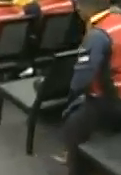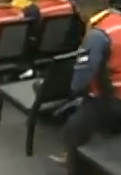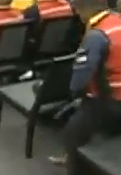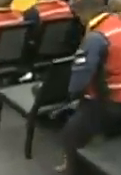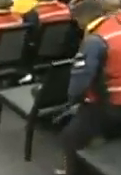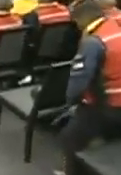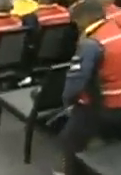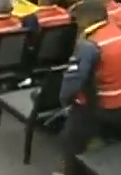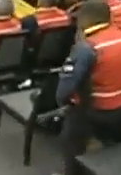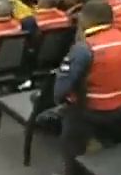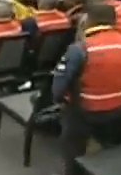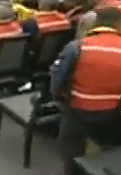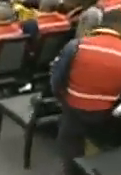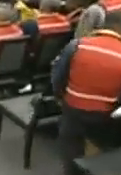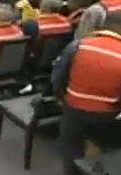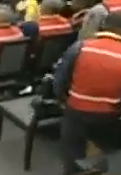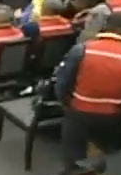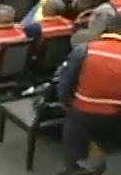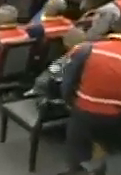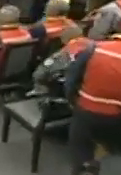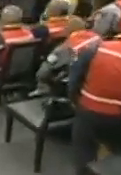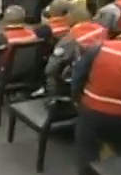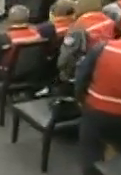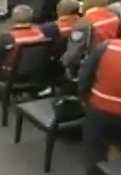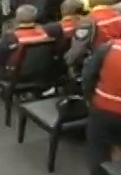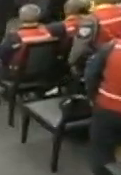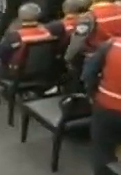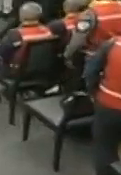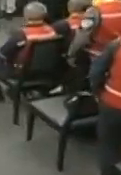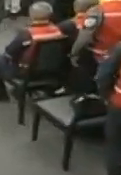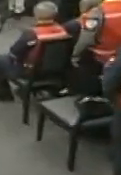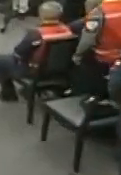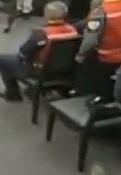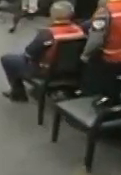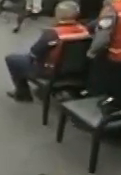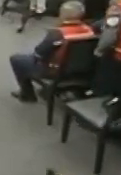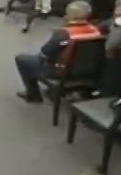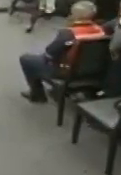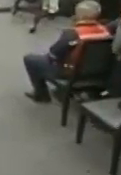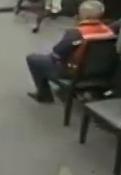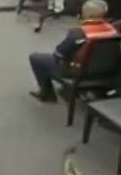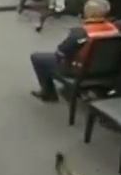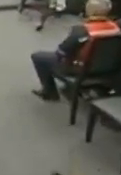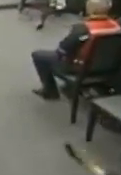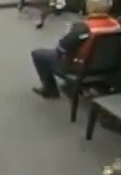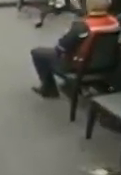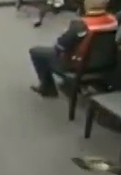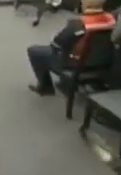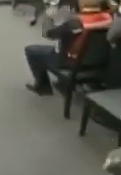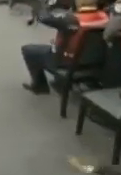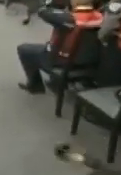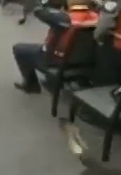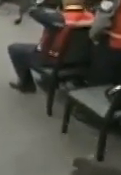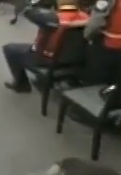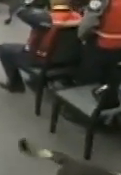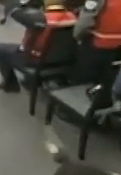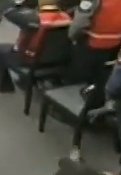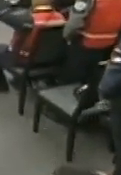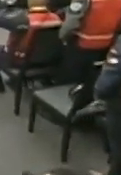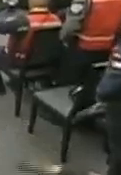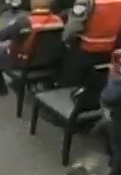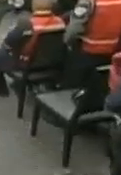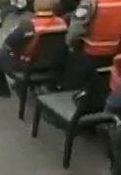constitucional Nicolás Maduro, estos hombres y mujeres héroes y heroínas de la República Bolivariana de Venezuela. Ha